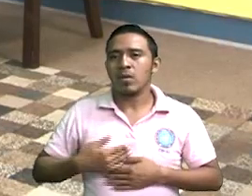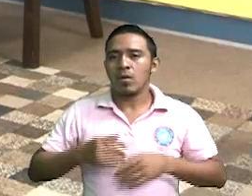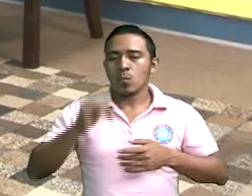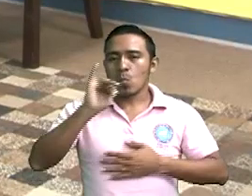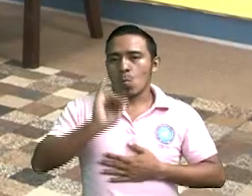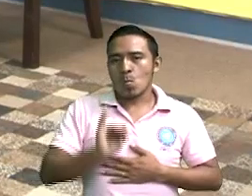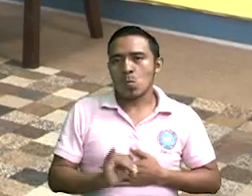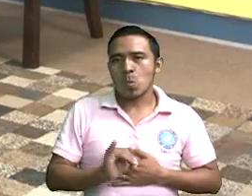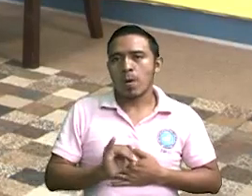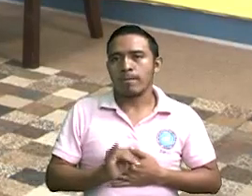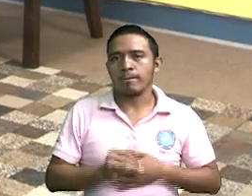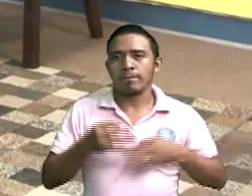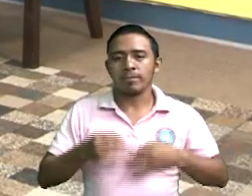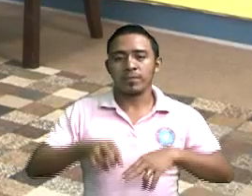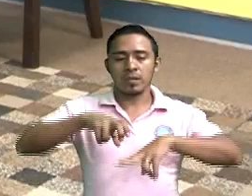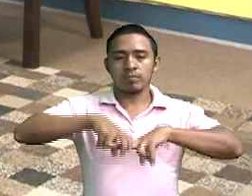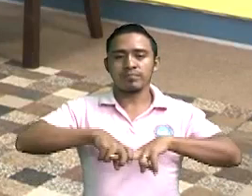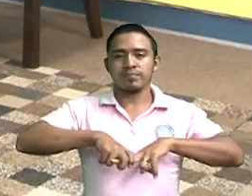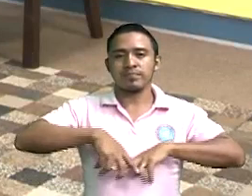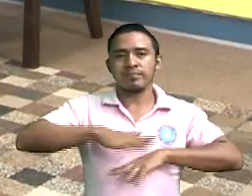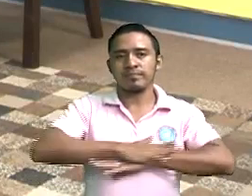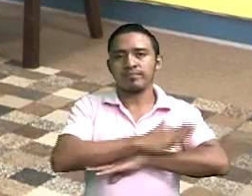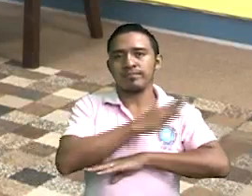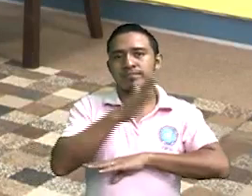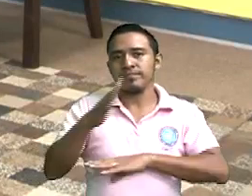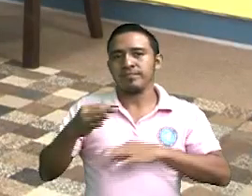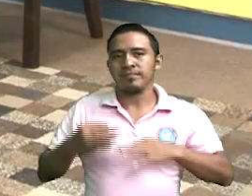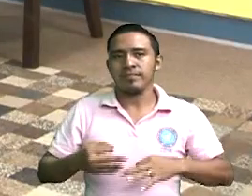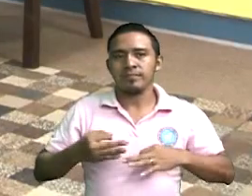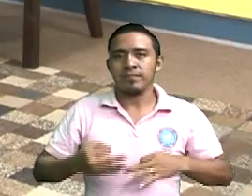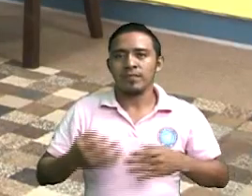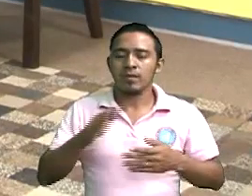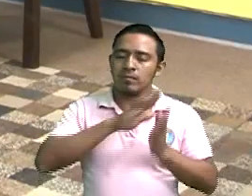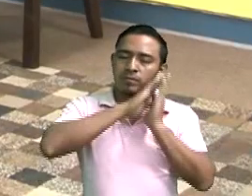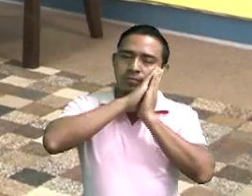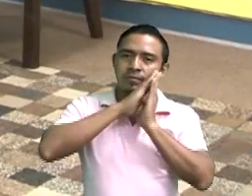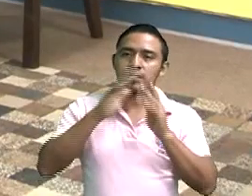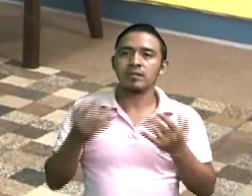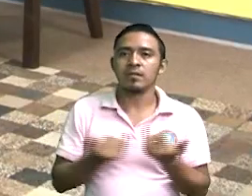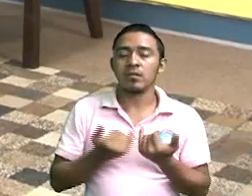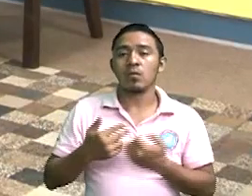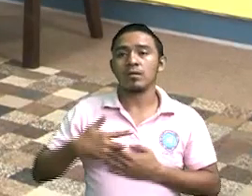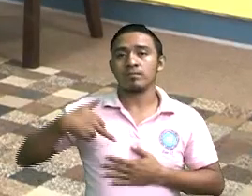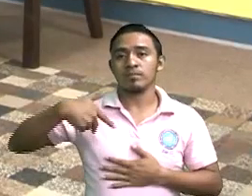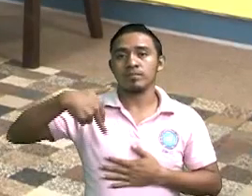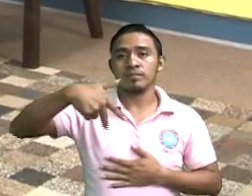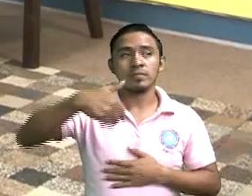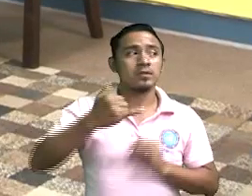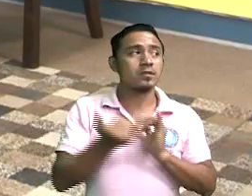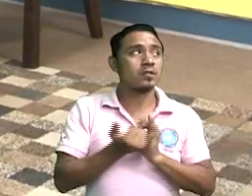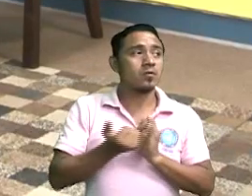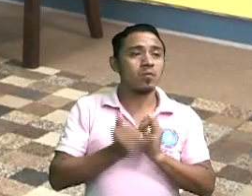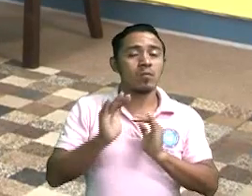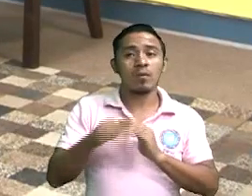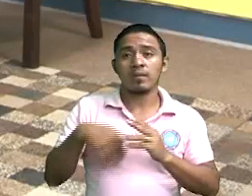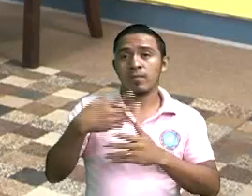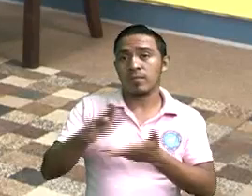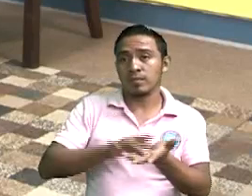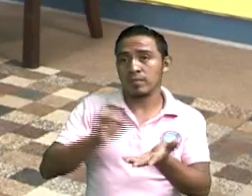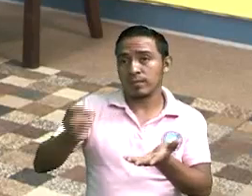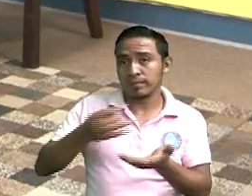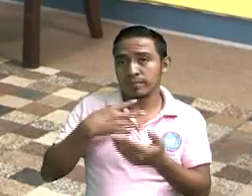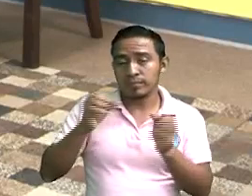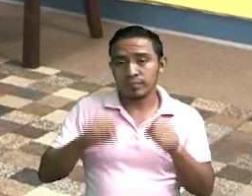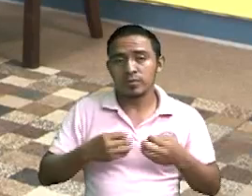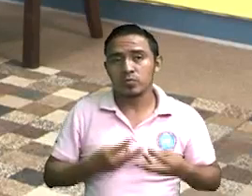peso y tener posturas mejores para sentarse, dormir y hasta para caminar. Y hasta después los medicamentos que pueden calmar